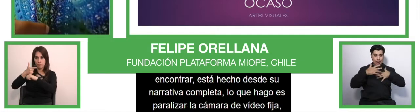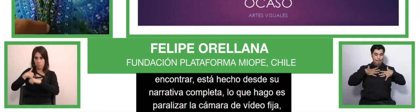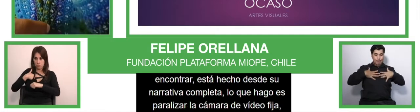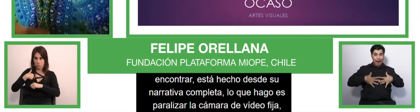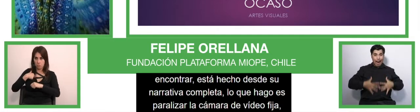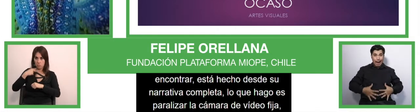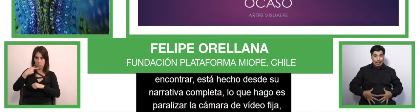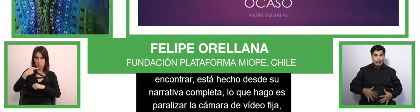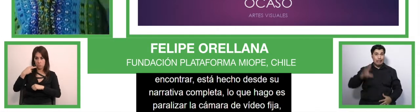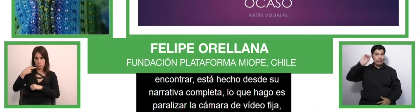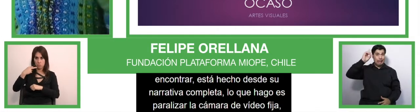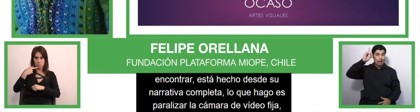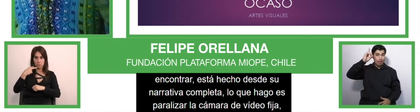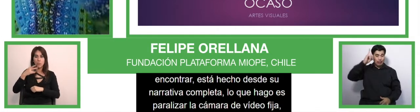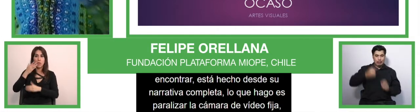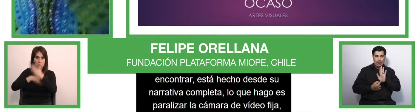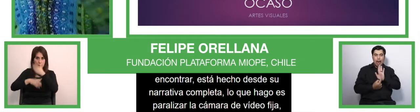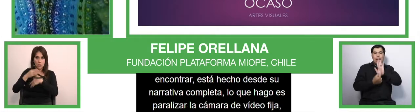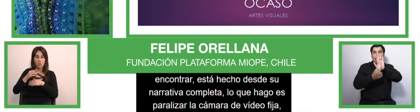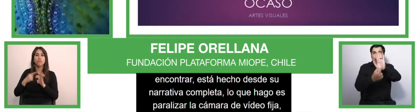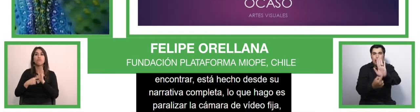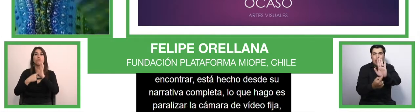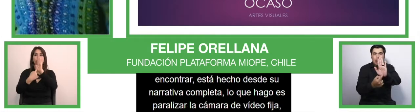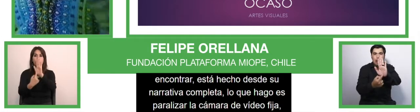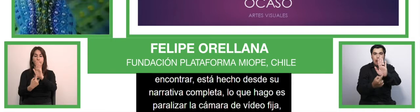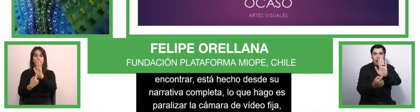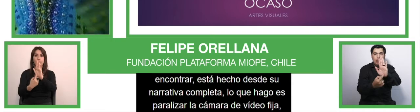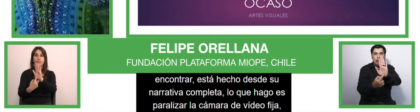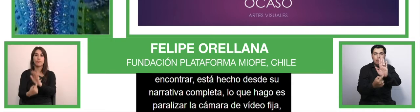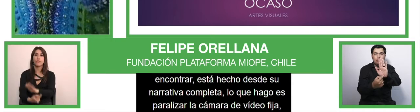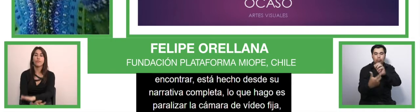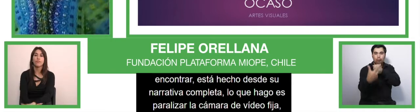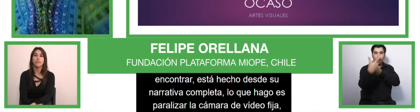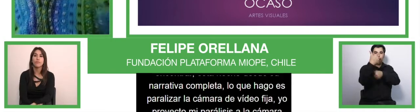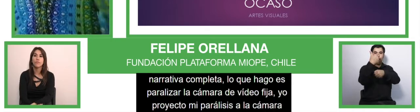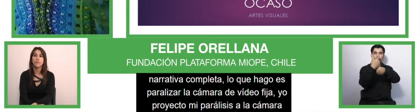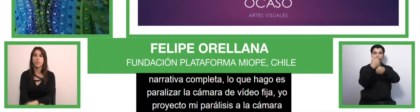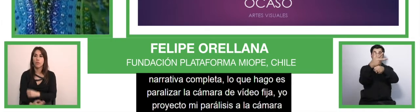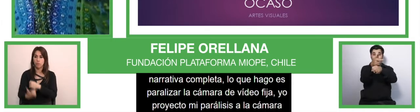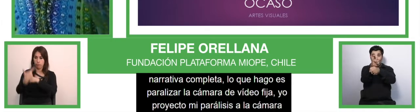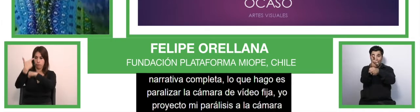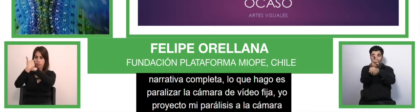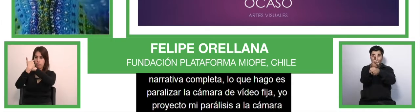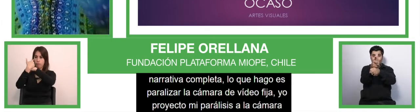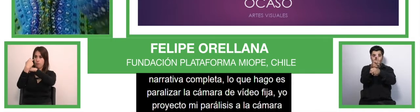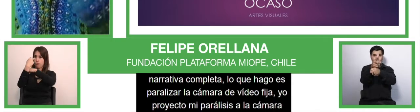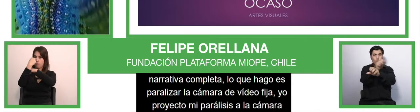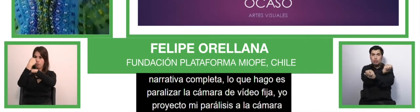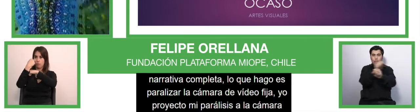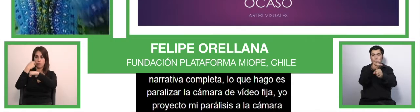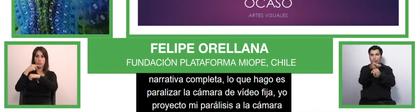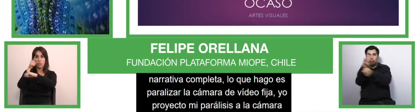cámara de video. Por lo mismo, la cámara no se puede mover, solo mira hacia adelante.